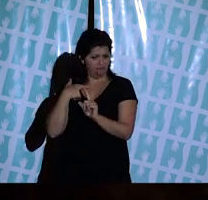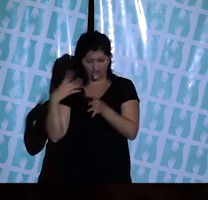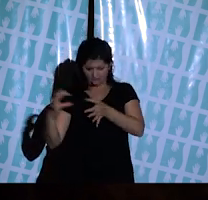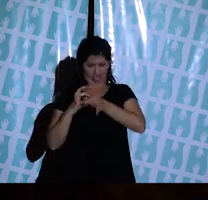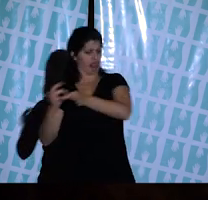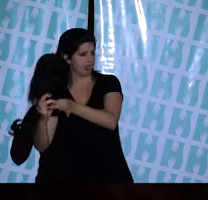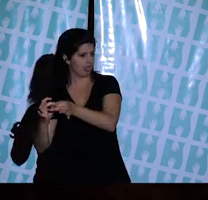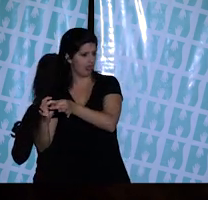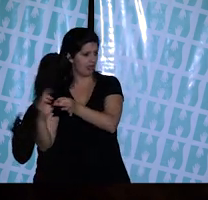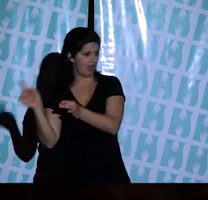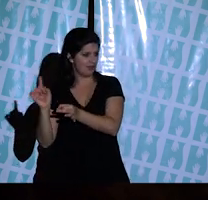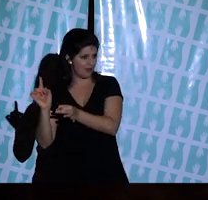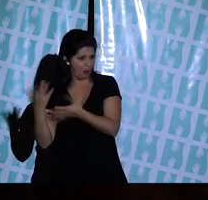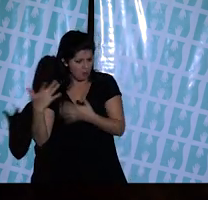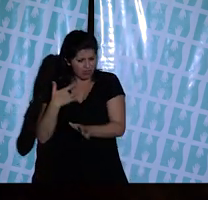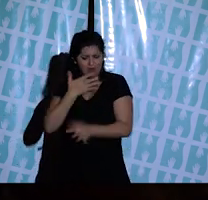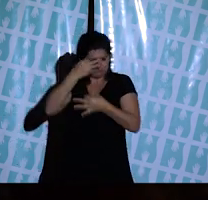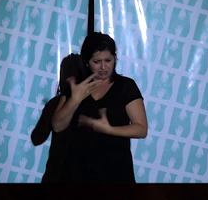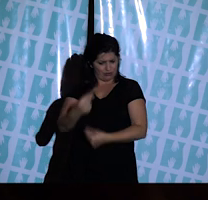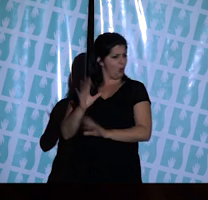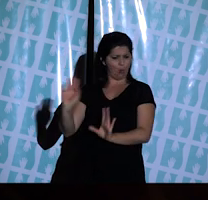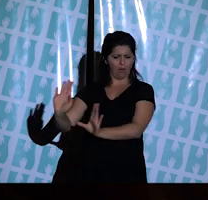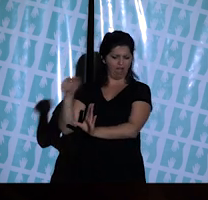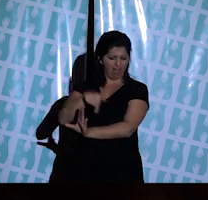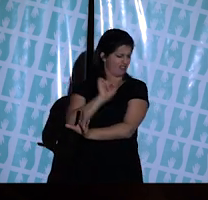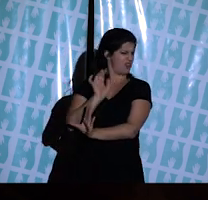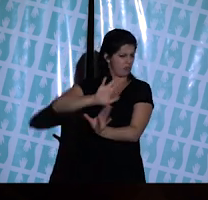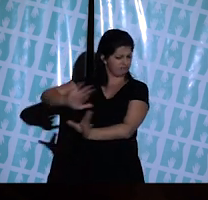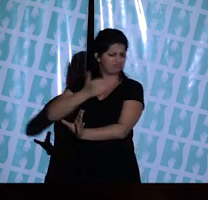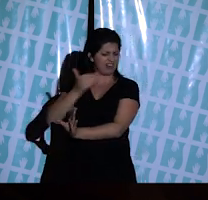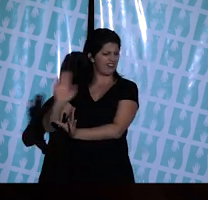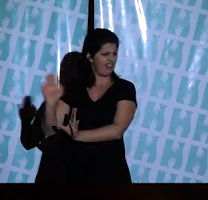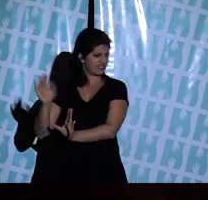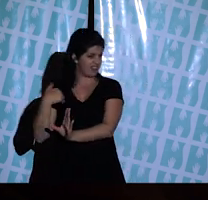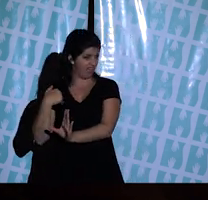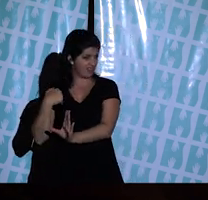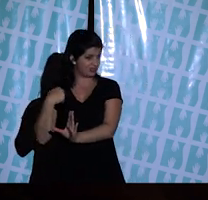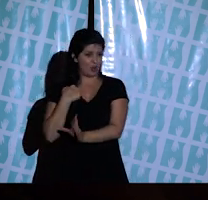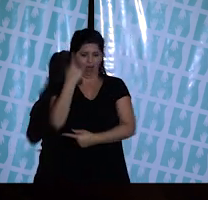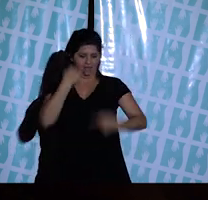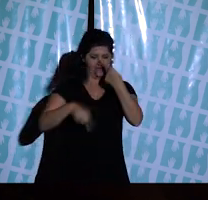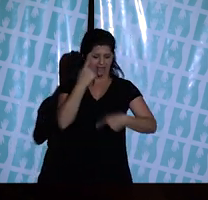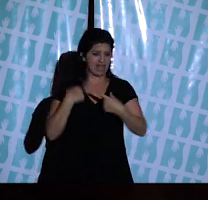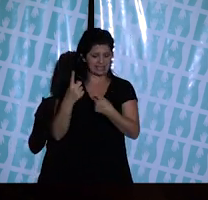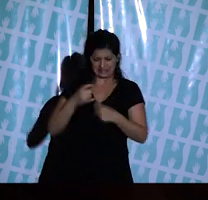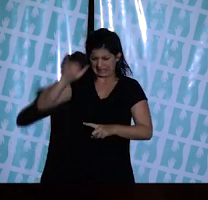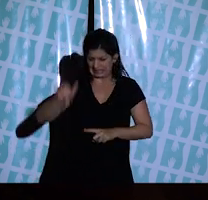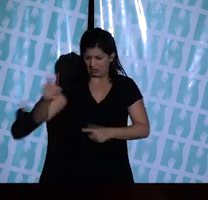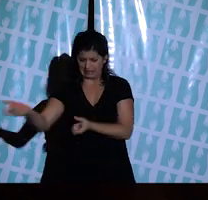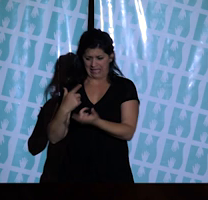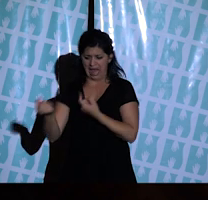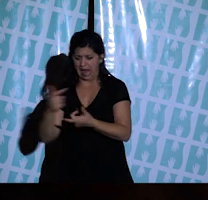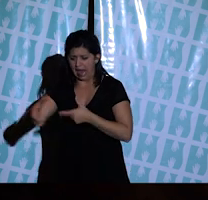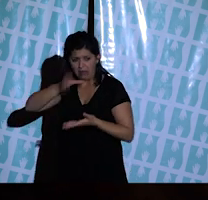dependiente de esto y no está tan perturbado en ese sentido mi sistema de recompensa para pensar en eso cada vez que siento